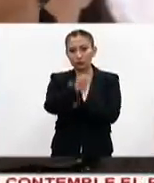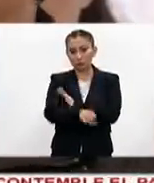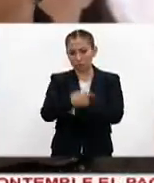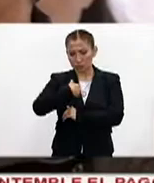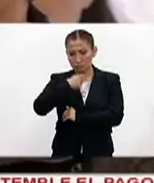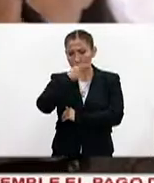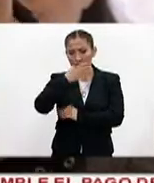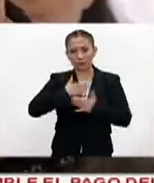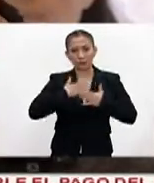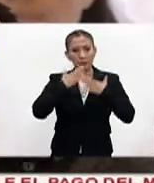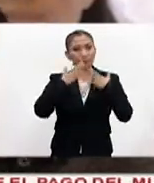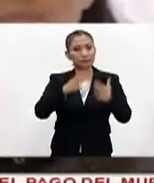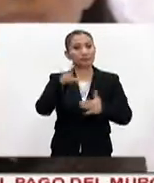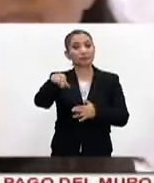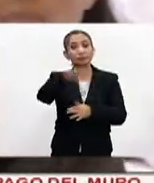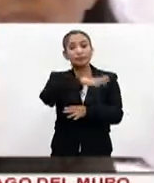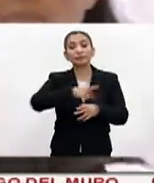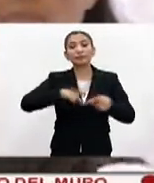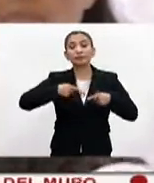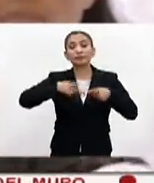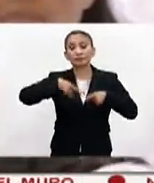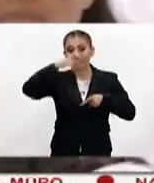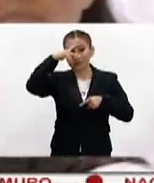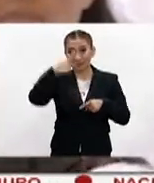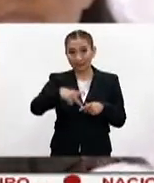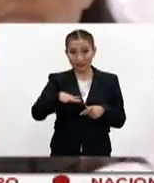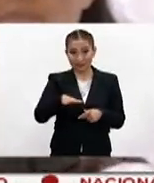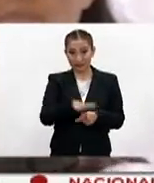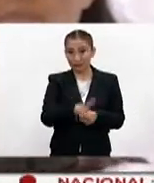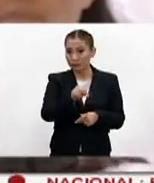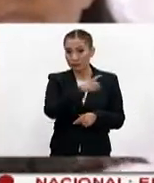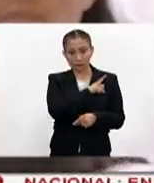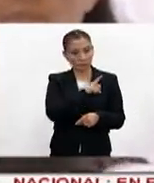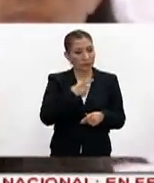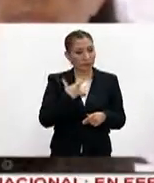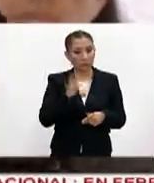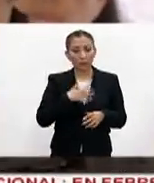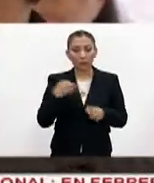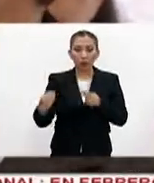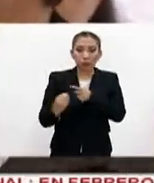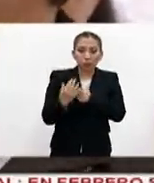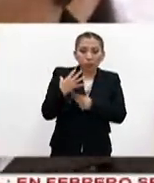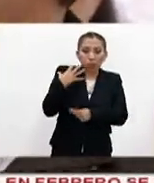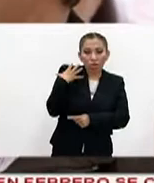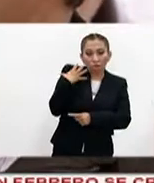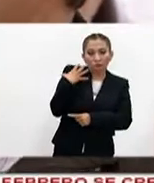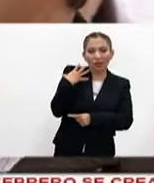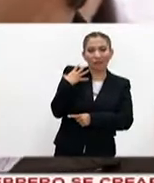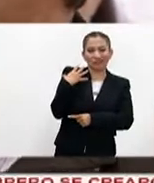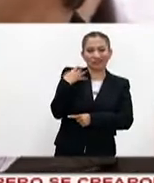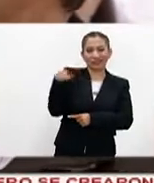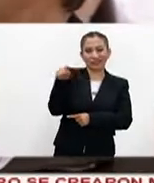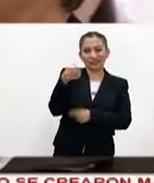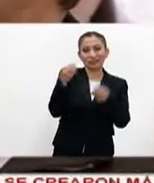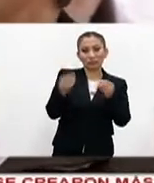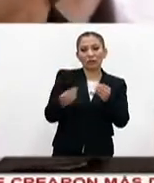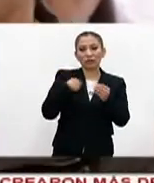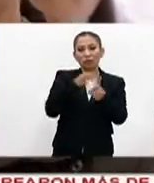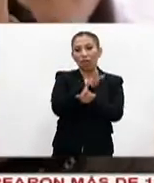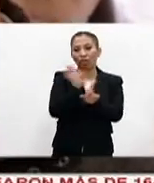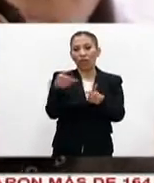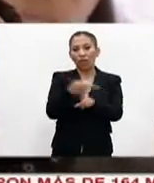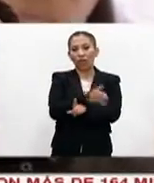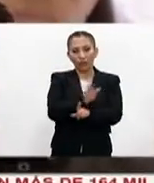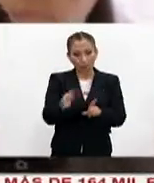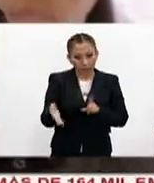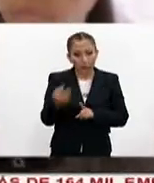confío en que la sociedad mexicana no se dejará influenciar por las muchas